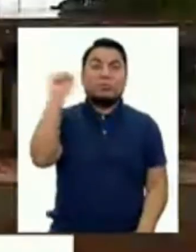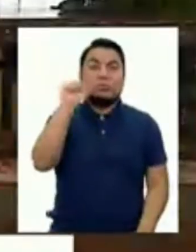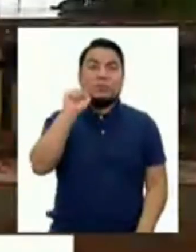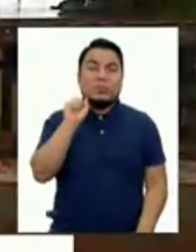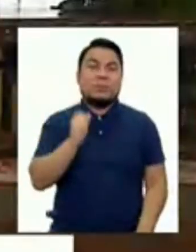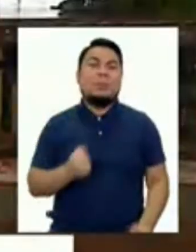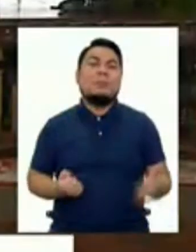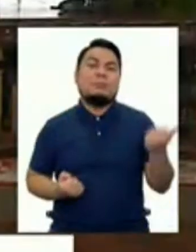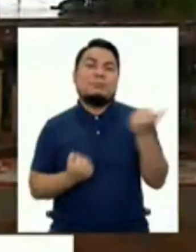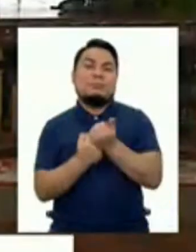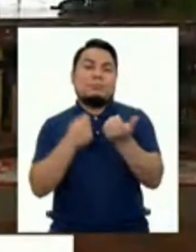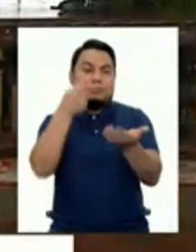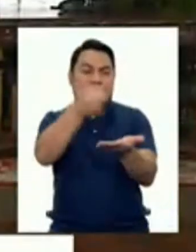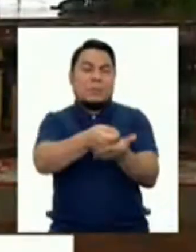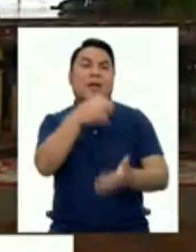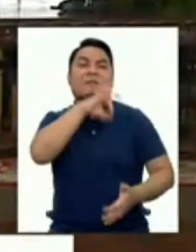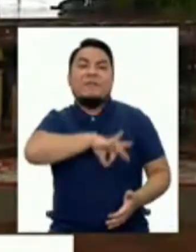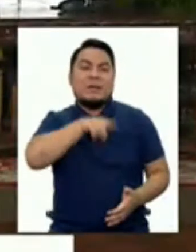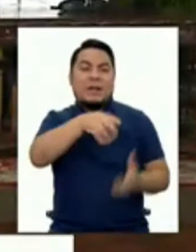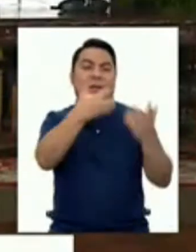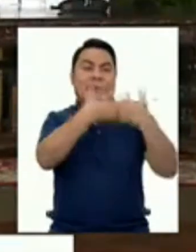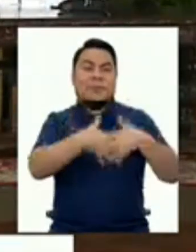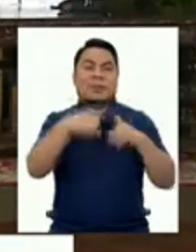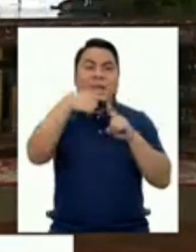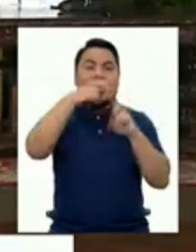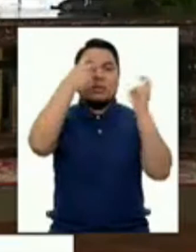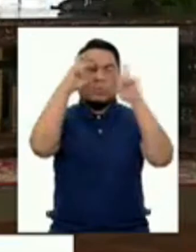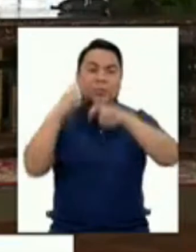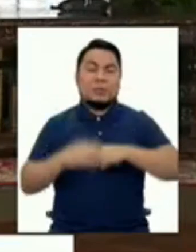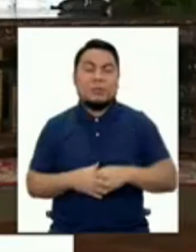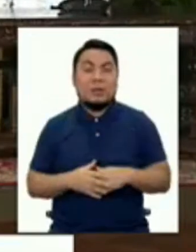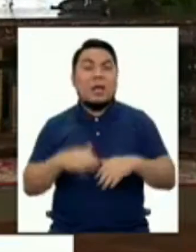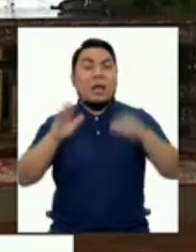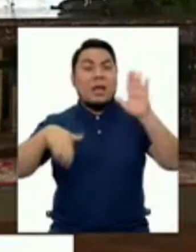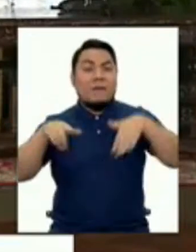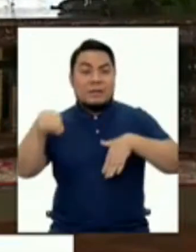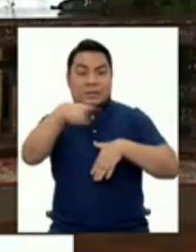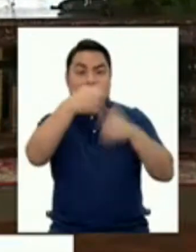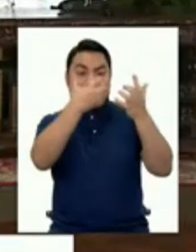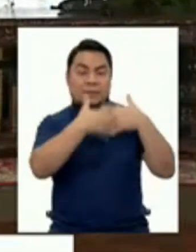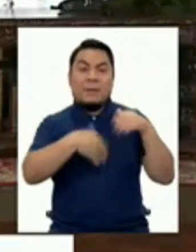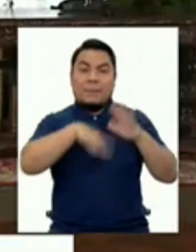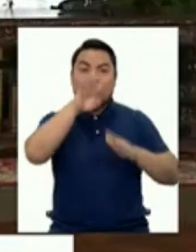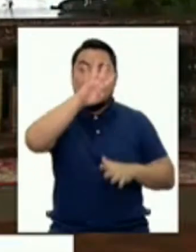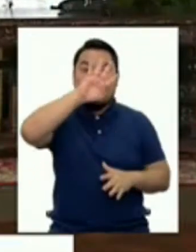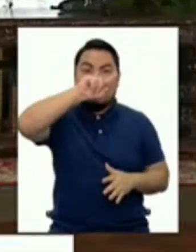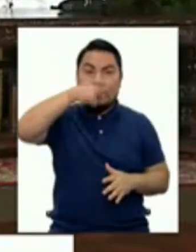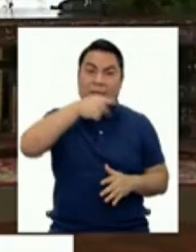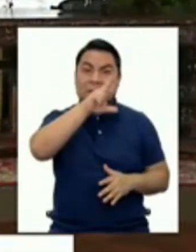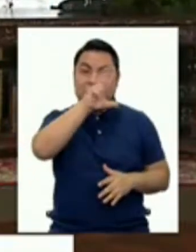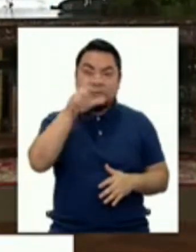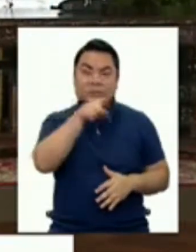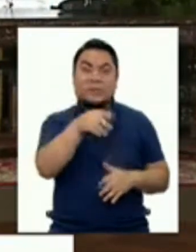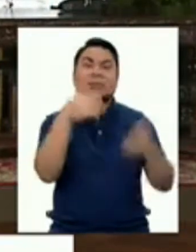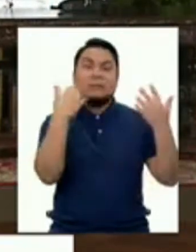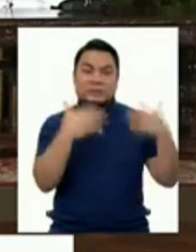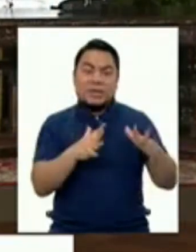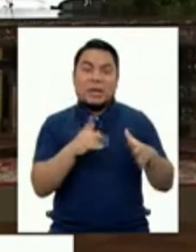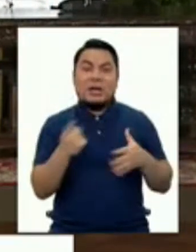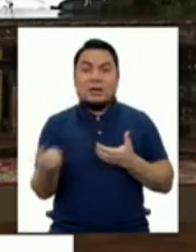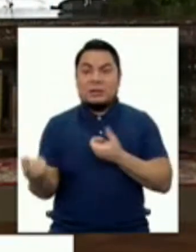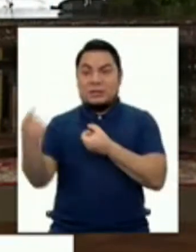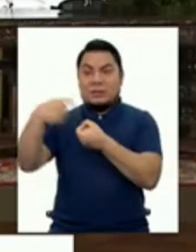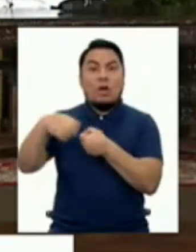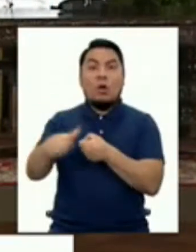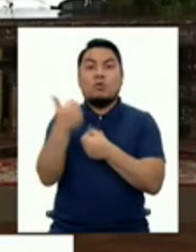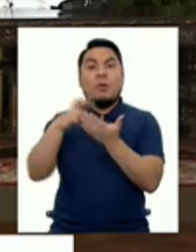soles para beneficiar a esas empresas, a pesar que muchas de estas empresas, más de 4.300, ya han accedido a